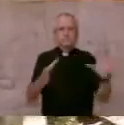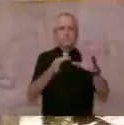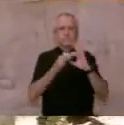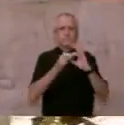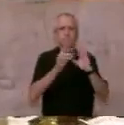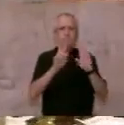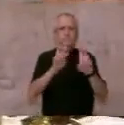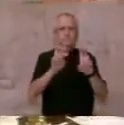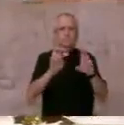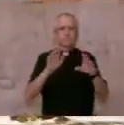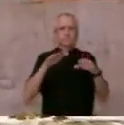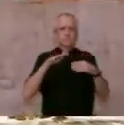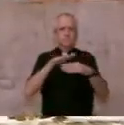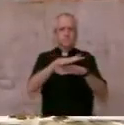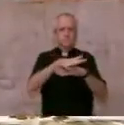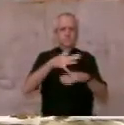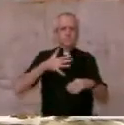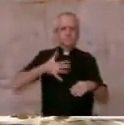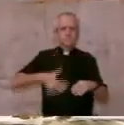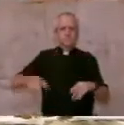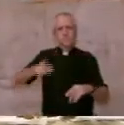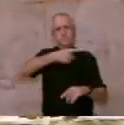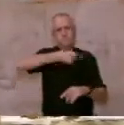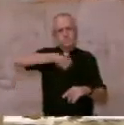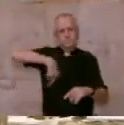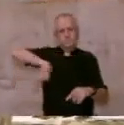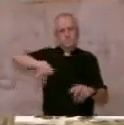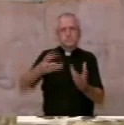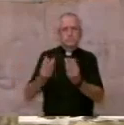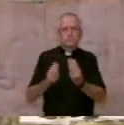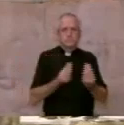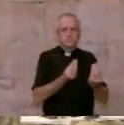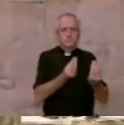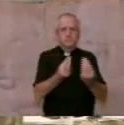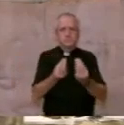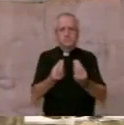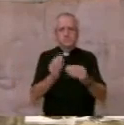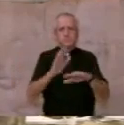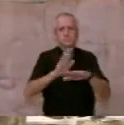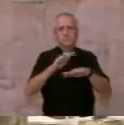será derramada por vosotros y por muchos para el perdón de los pecados.